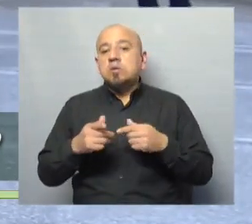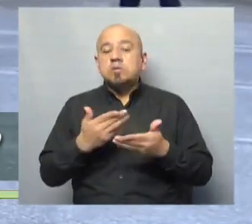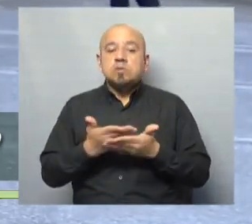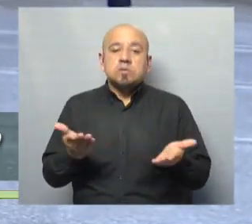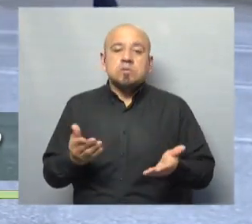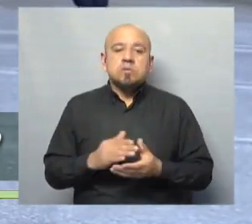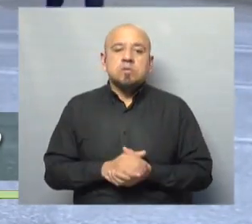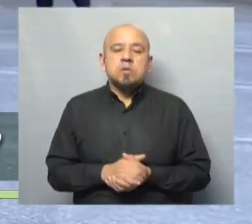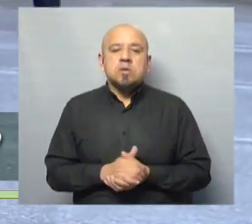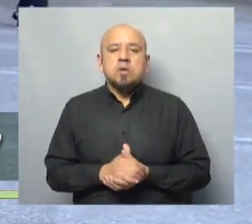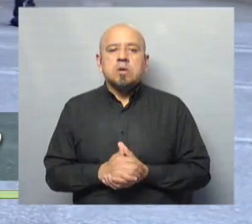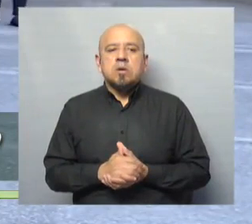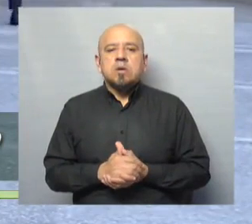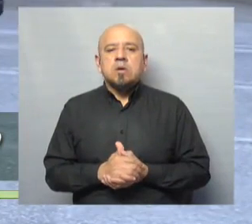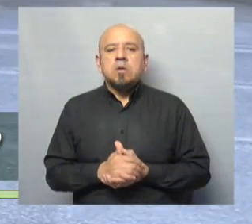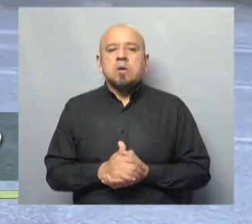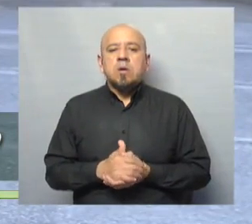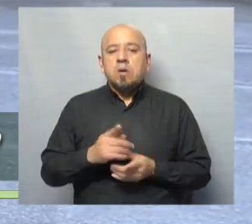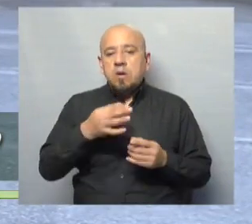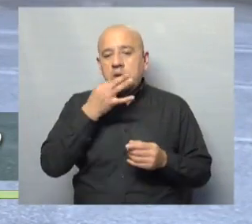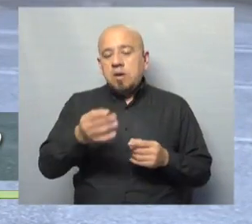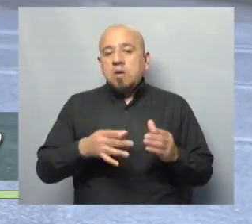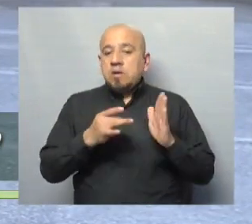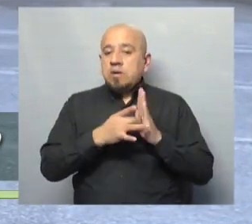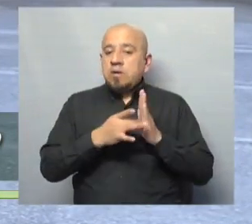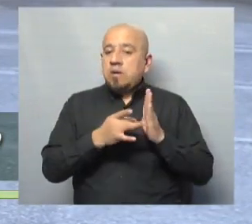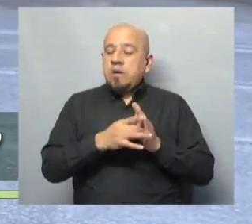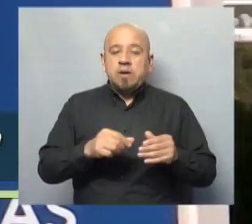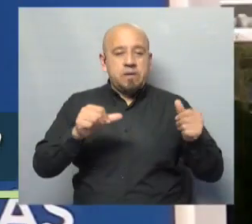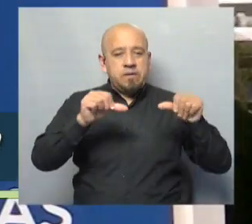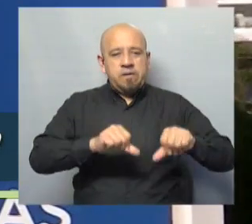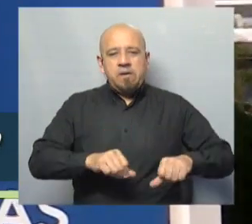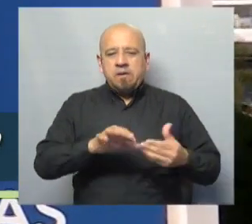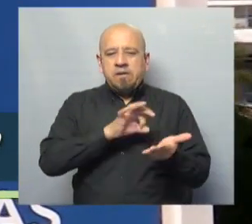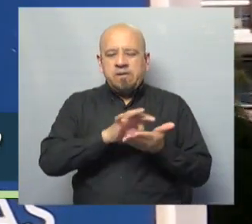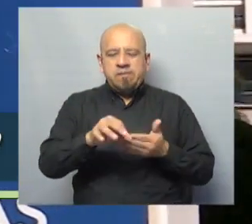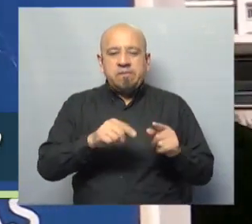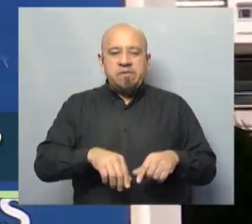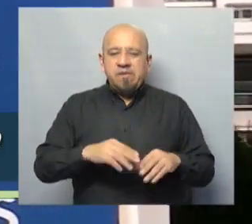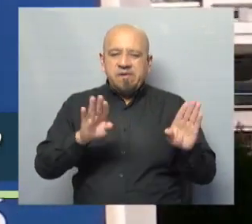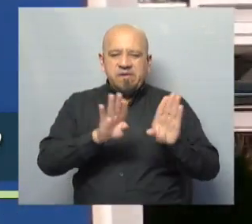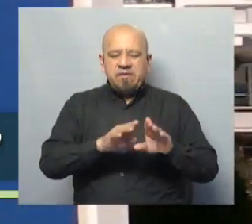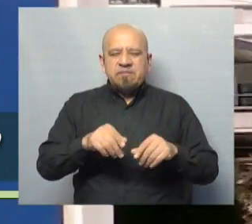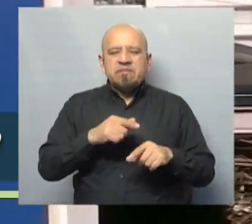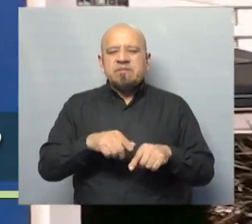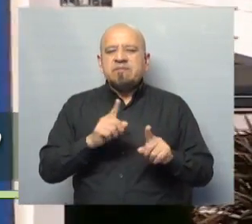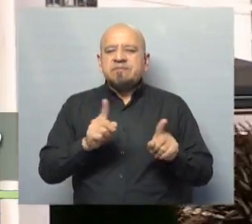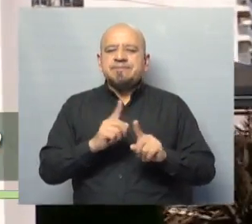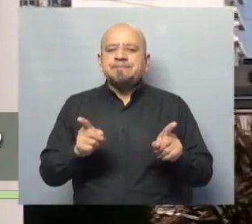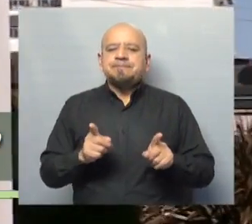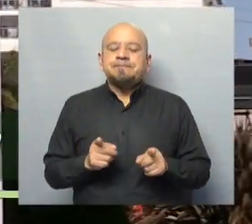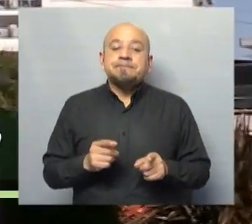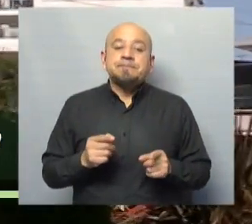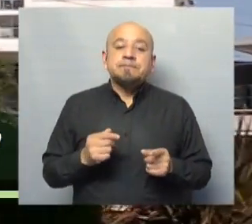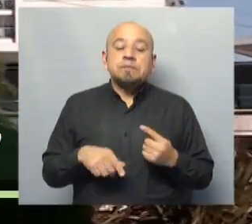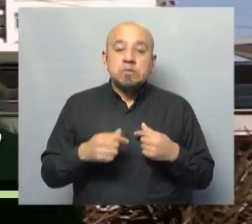qué sucede con la omisión asistencia que usted dijeron que en la que se puede caer atrás esta situación en que también dijeron que van a tomar medidas para que esto no suceda bueno